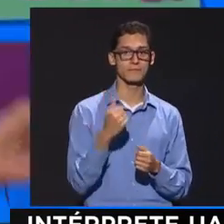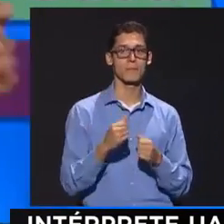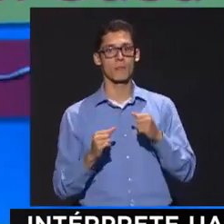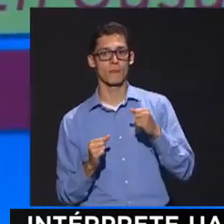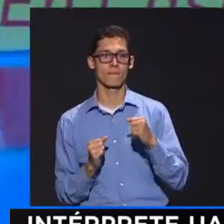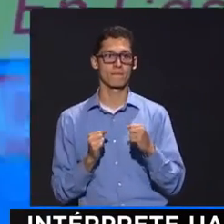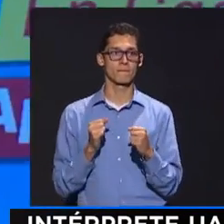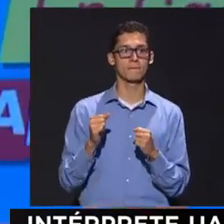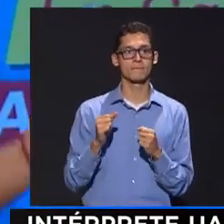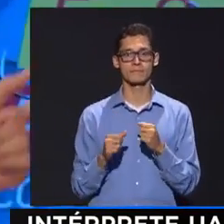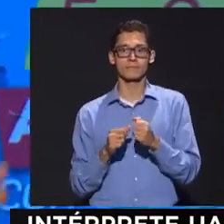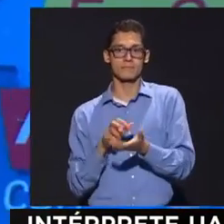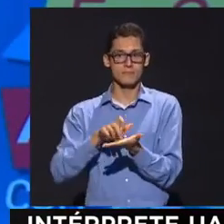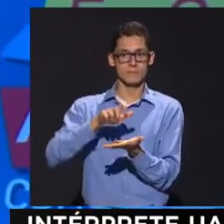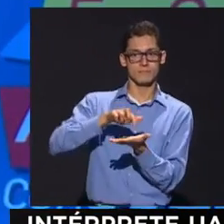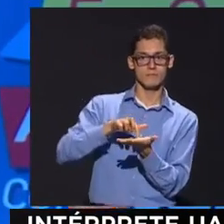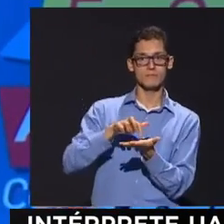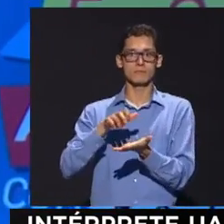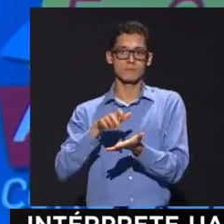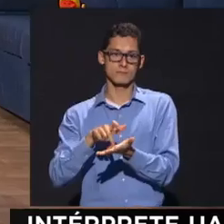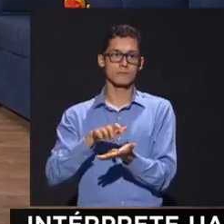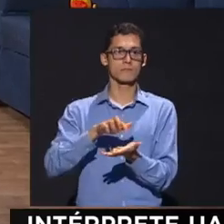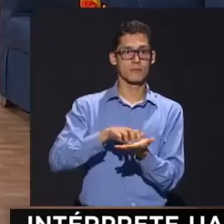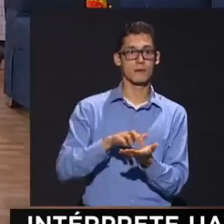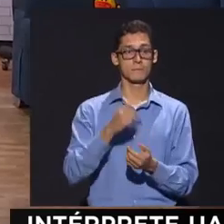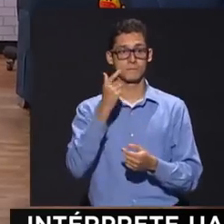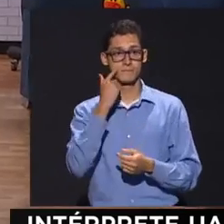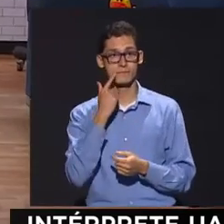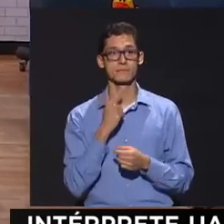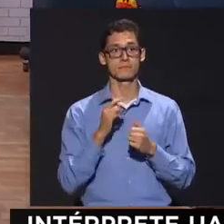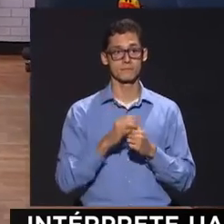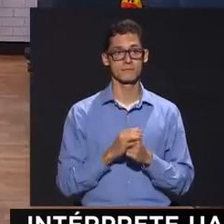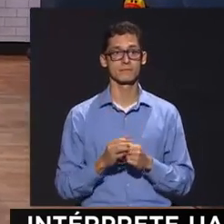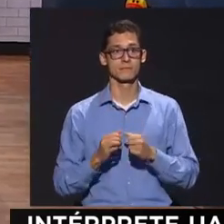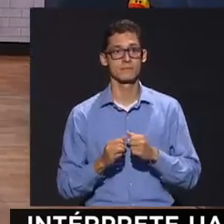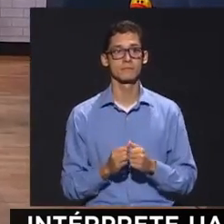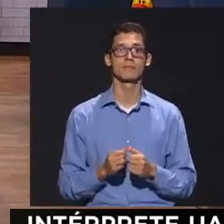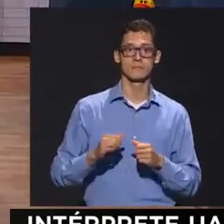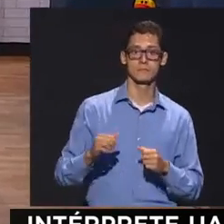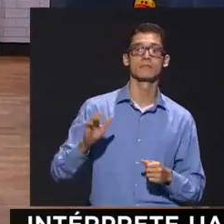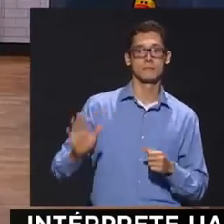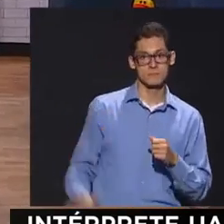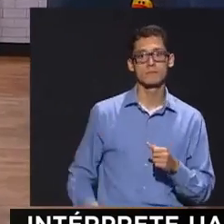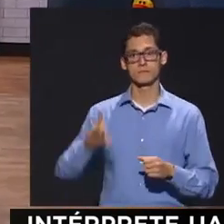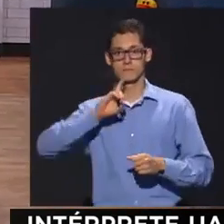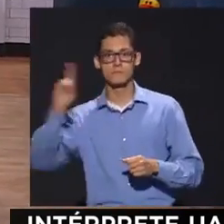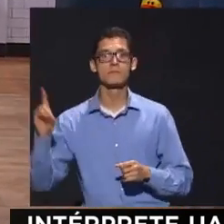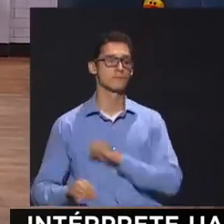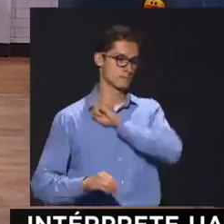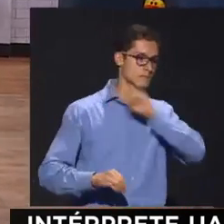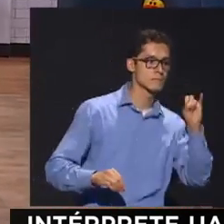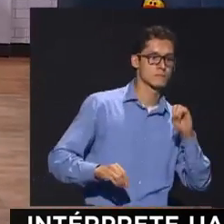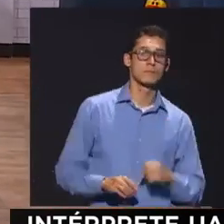es y ahora mira derecho izquierdo